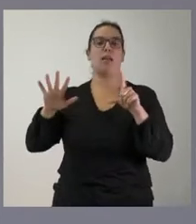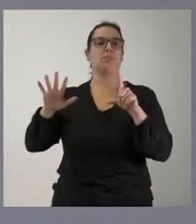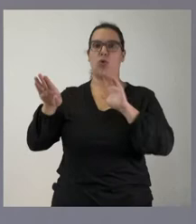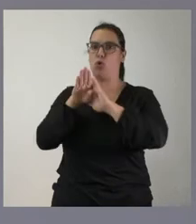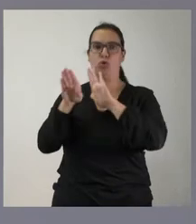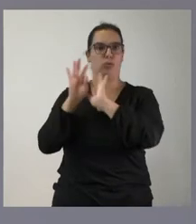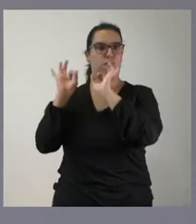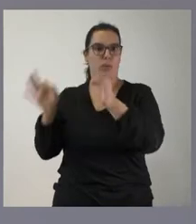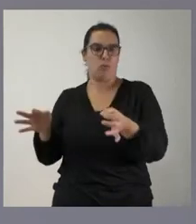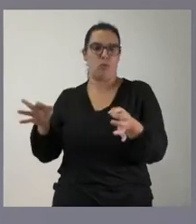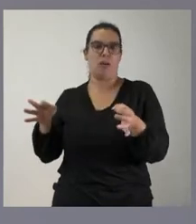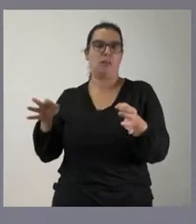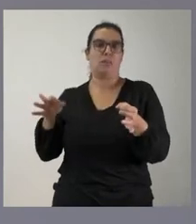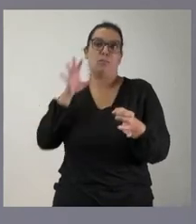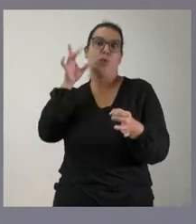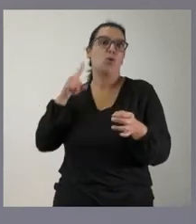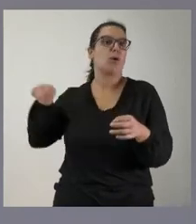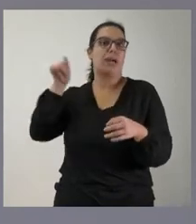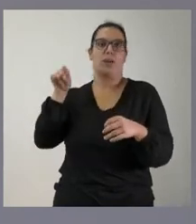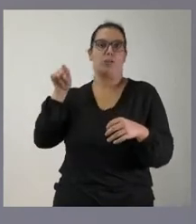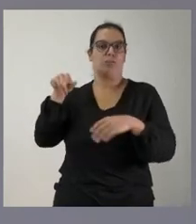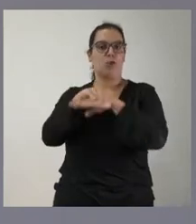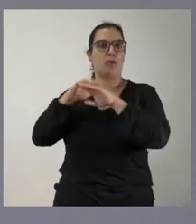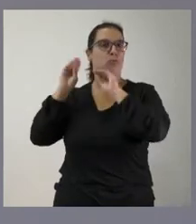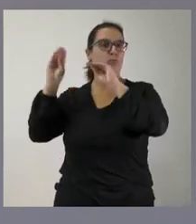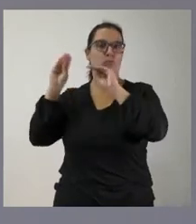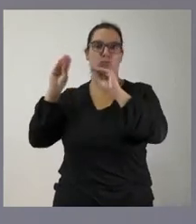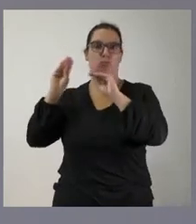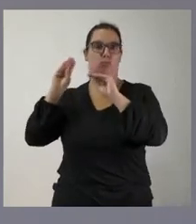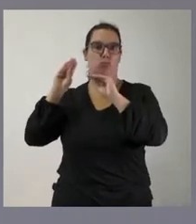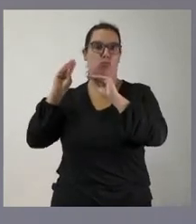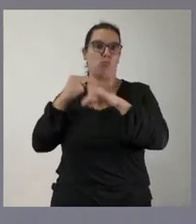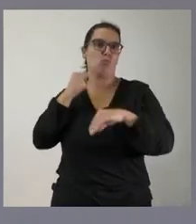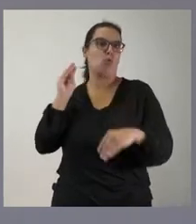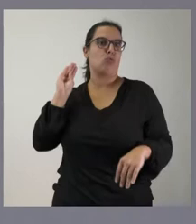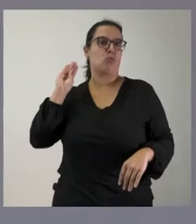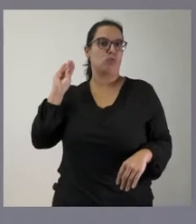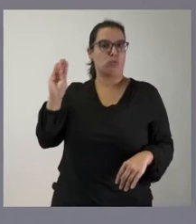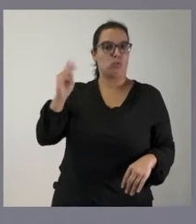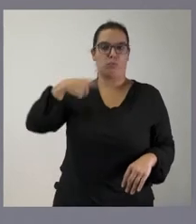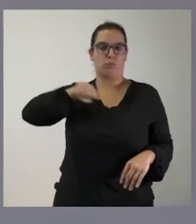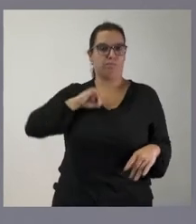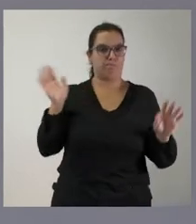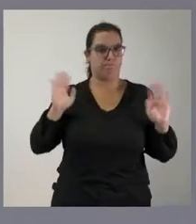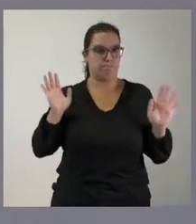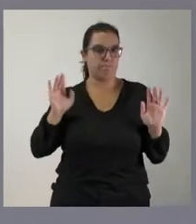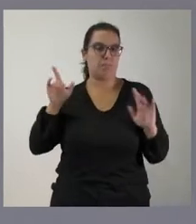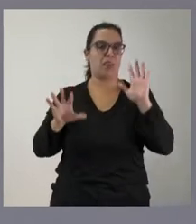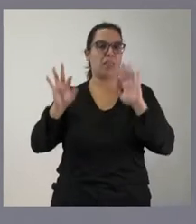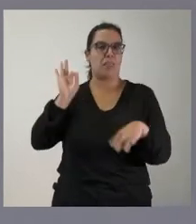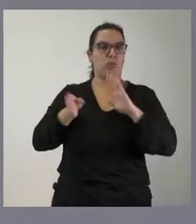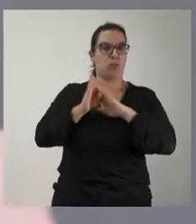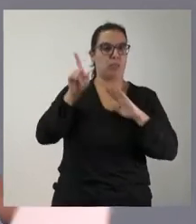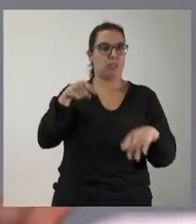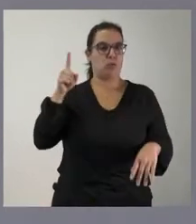que el contenido al ser de referencia nacional corresponde al propio gobierno de España su decisión al respecto